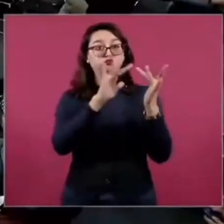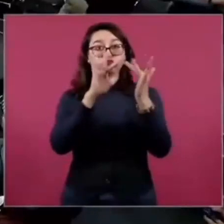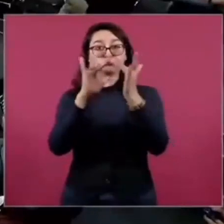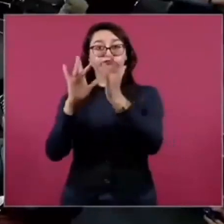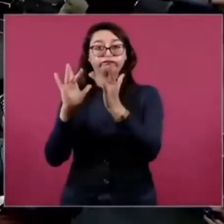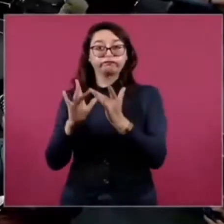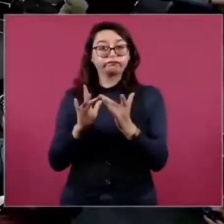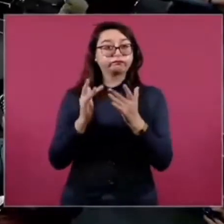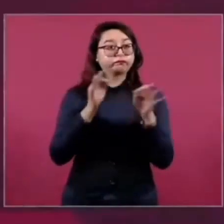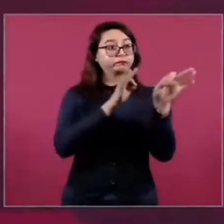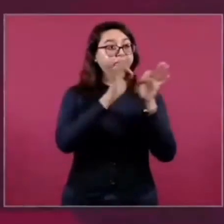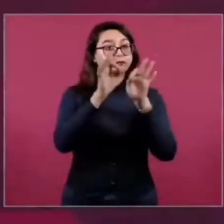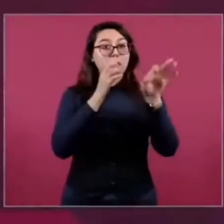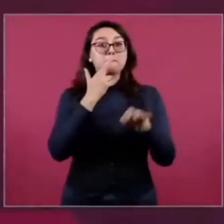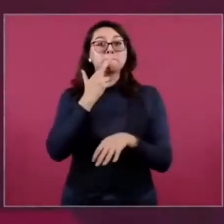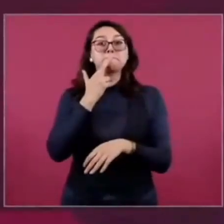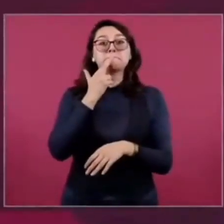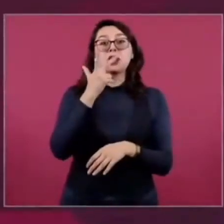es la interior.